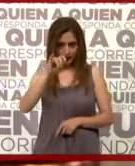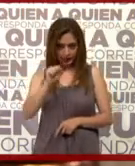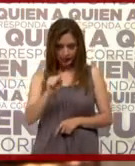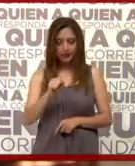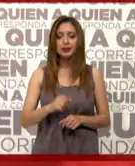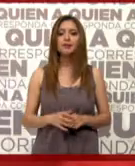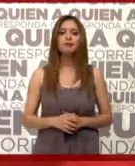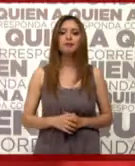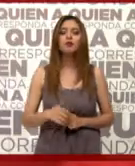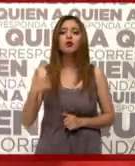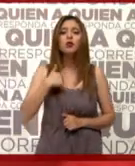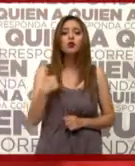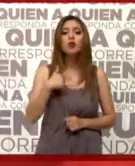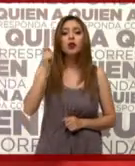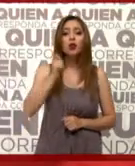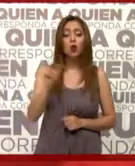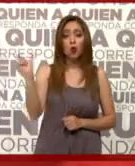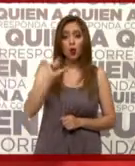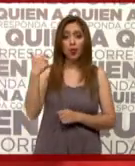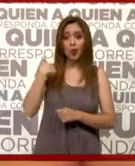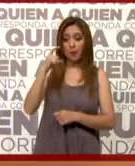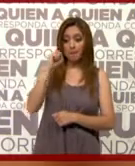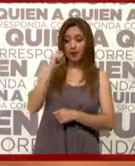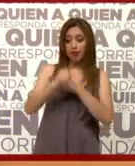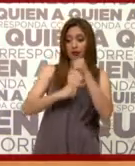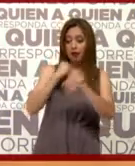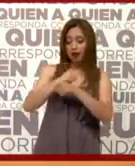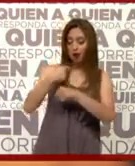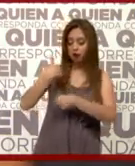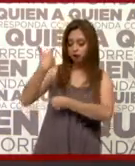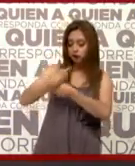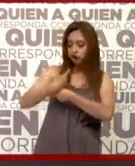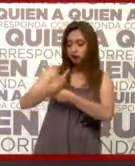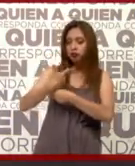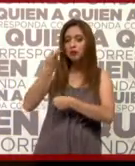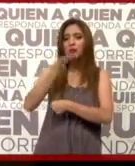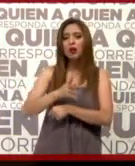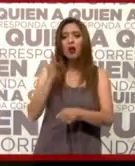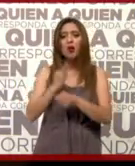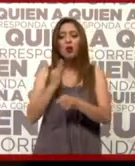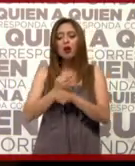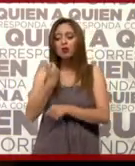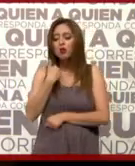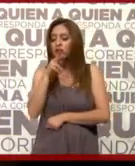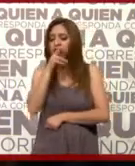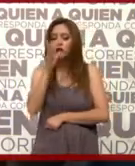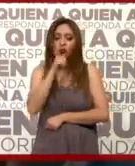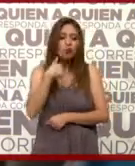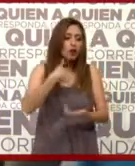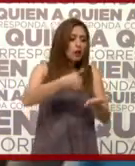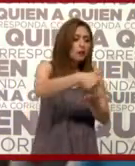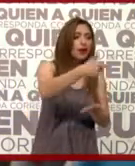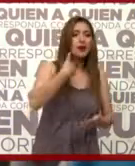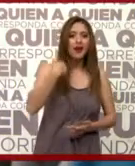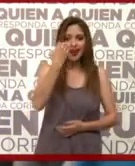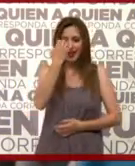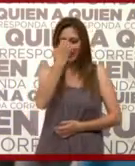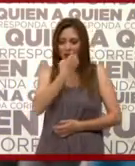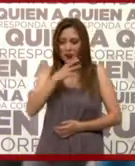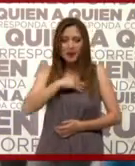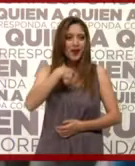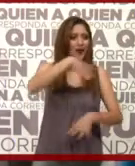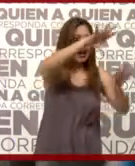Tenía yo 20 años cuando me dio esta enfermedad. Me desespero que no puedo caminar, no llevar a la escuela a mi hijo, no